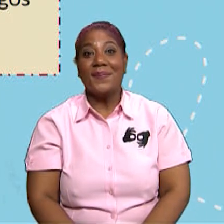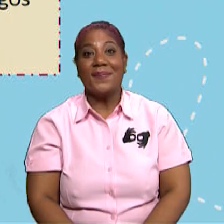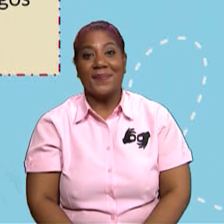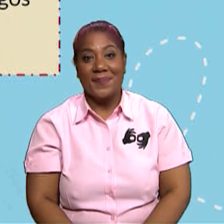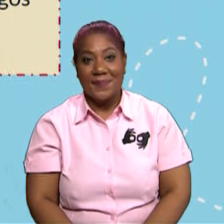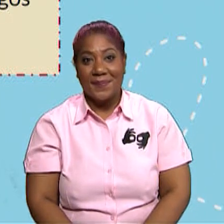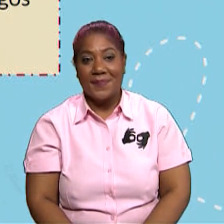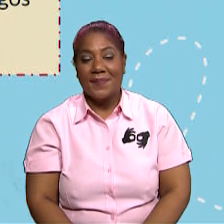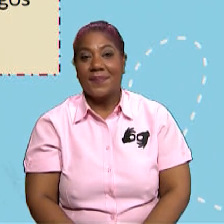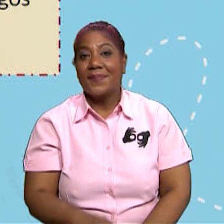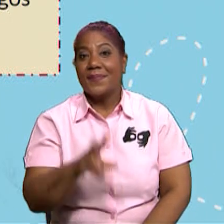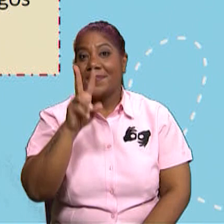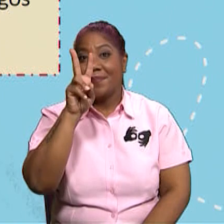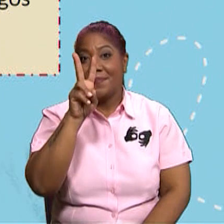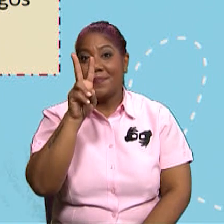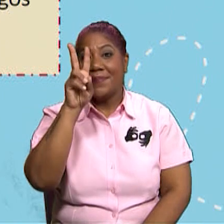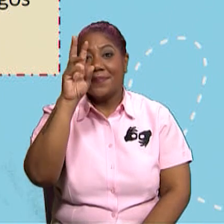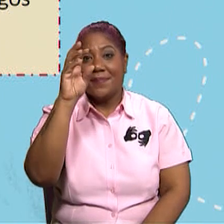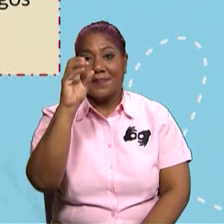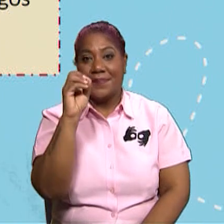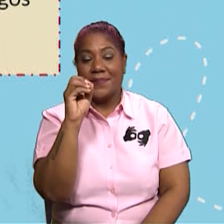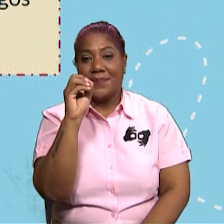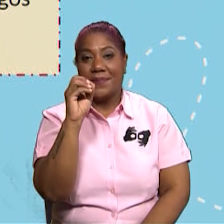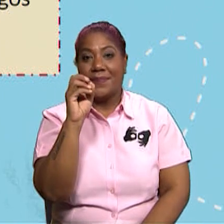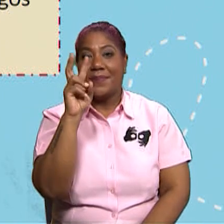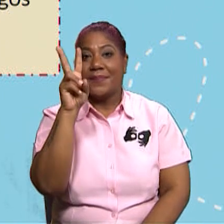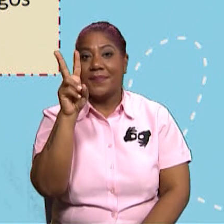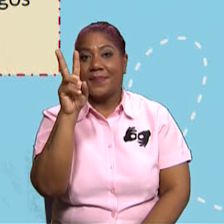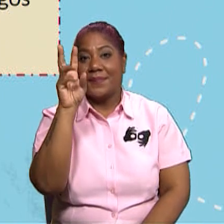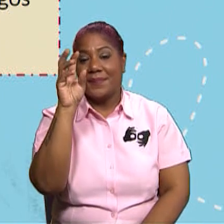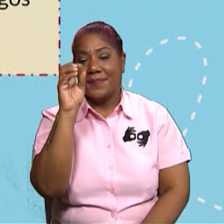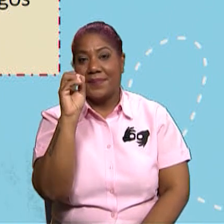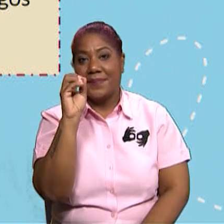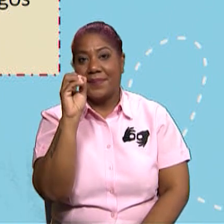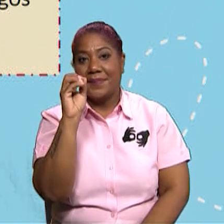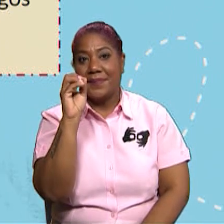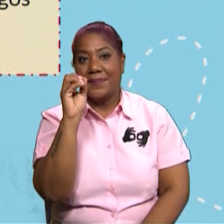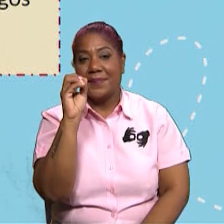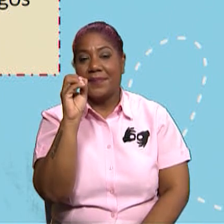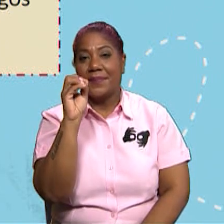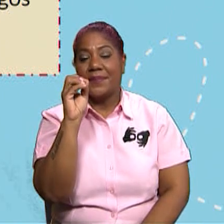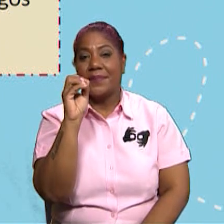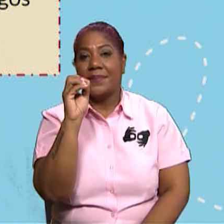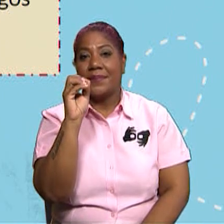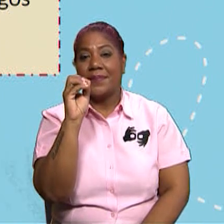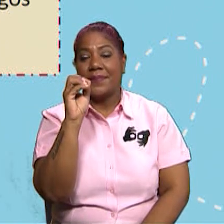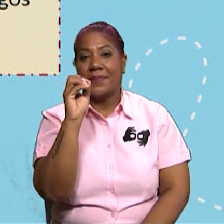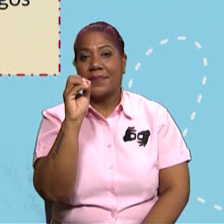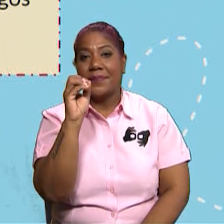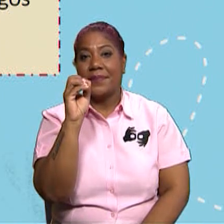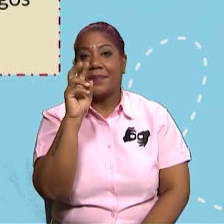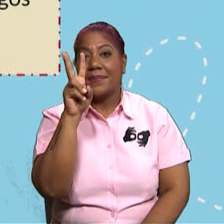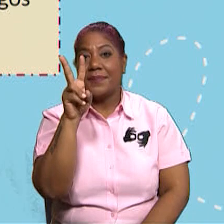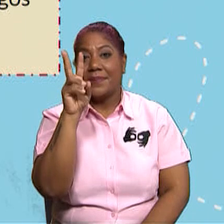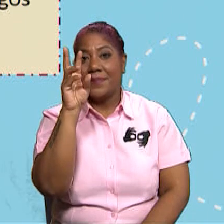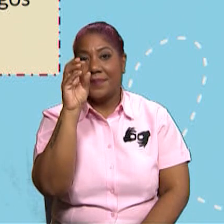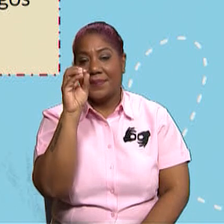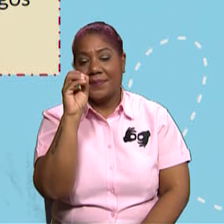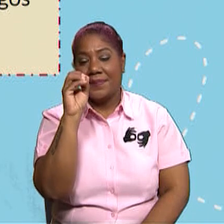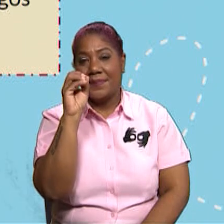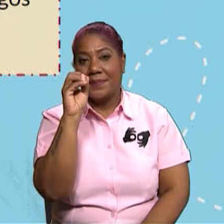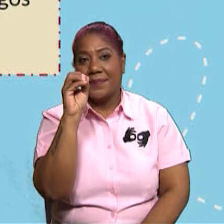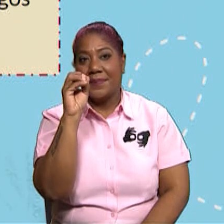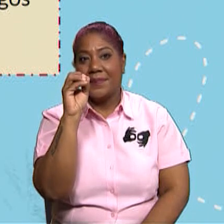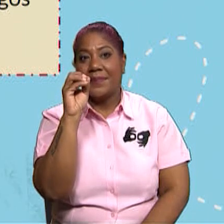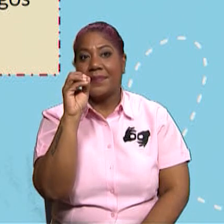división 20, voy a buscar mi número 20. A ver, por aquí lo tenemos. 20, que sería el